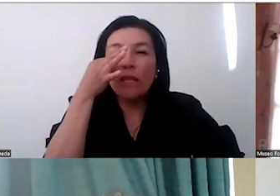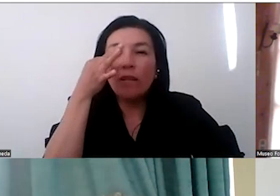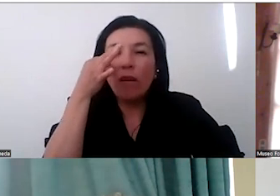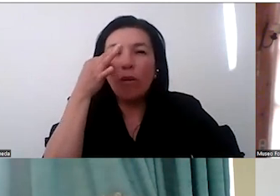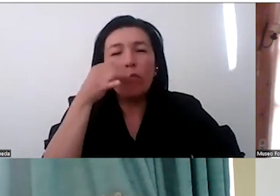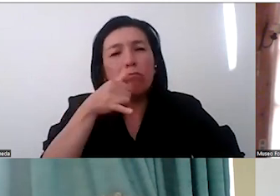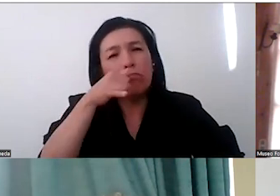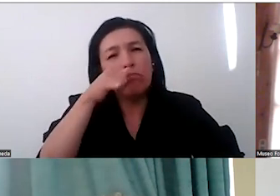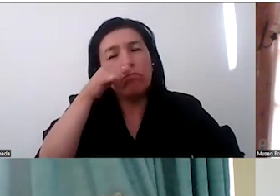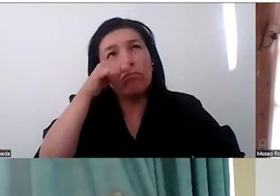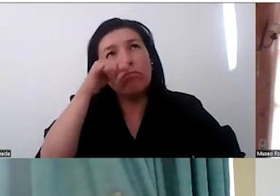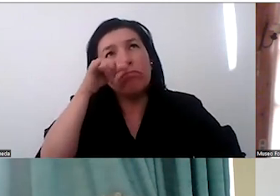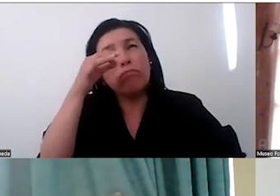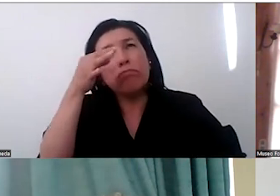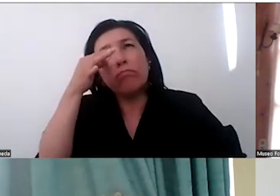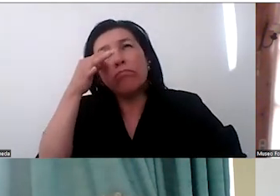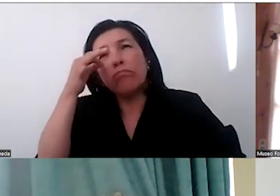mucho tiempo